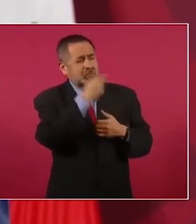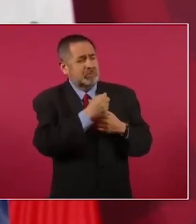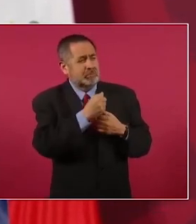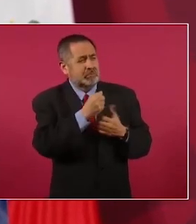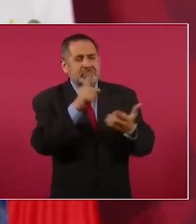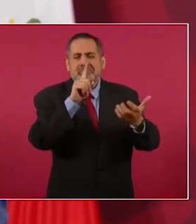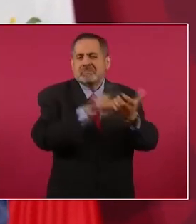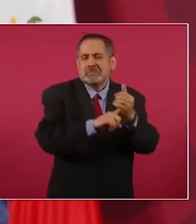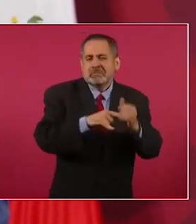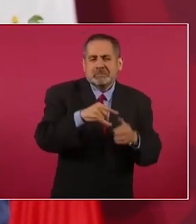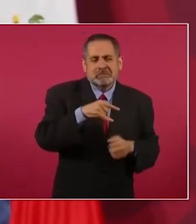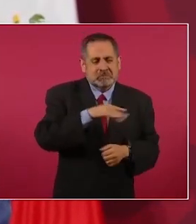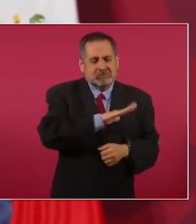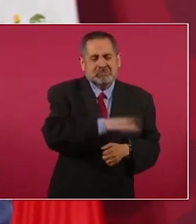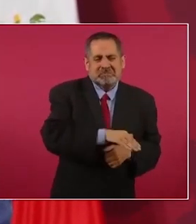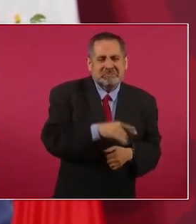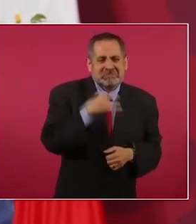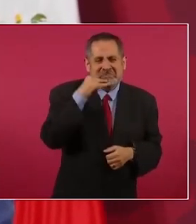¿Cuánta hipocresía